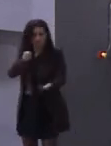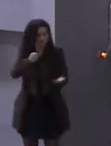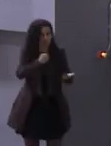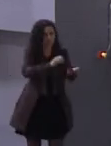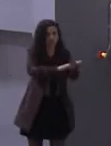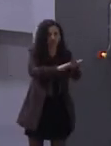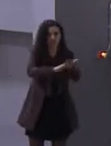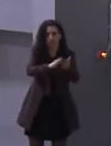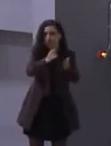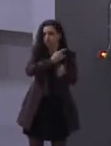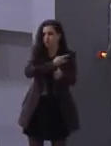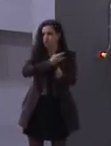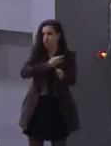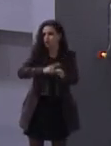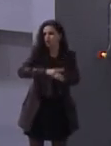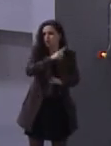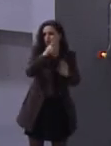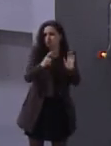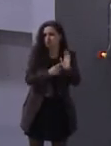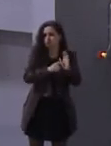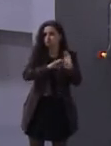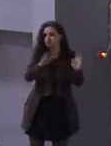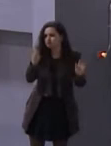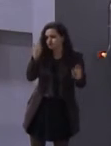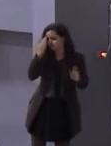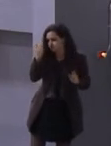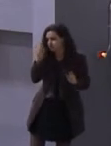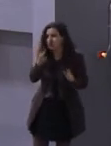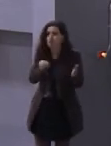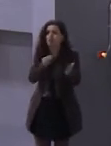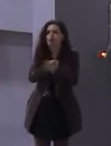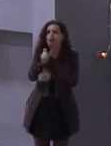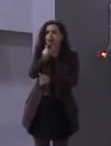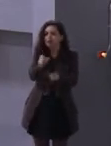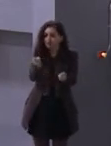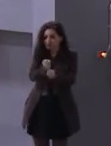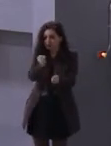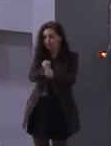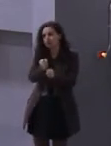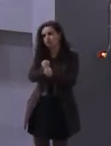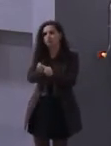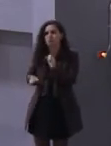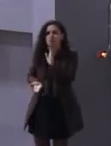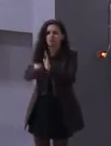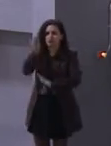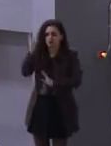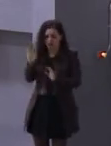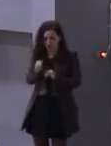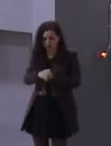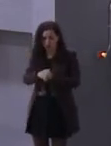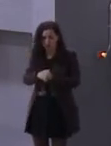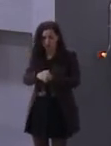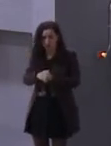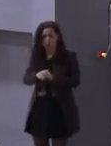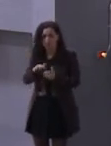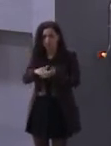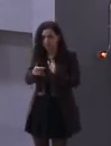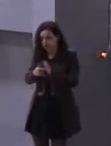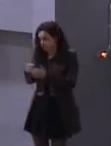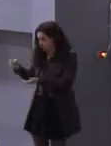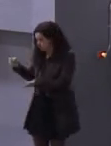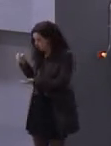¿Sí? Ya ustedes se dieron cuenta que los gastos de personal están por encima de eso que vamos a recibir. Es decir, eso no va,